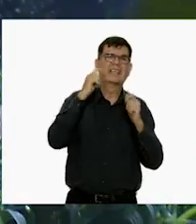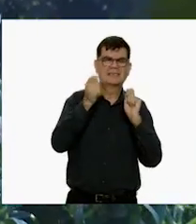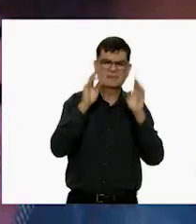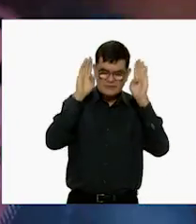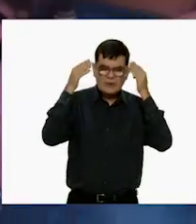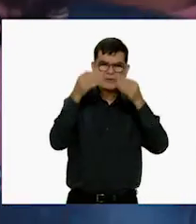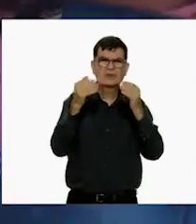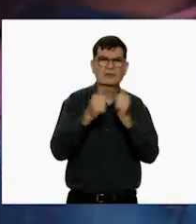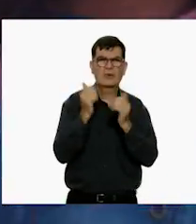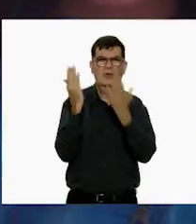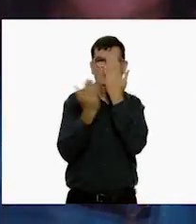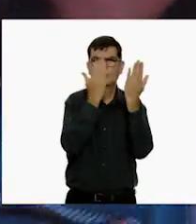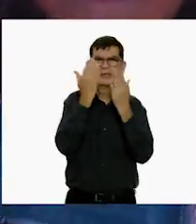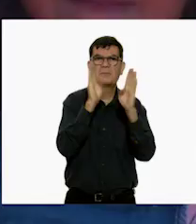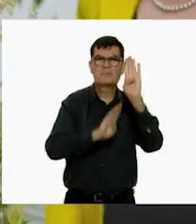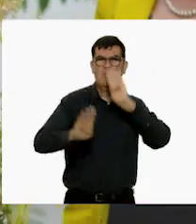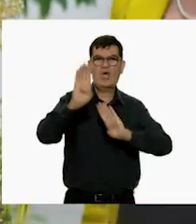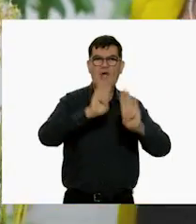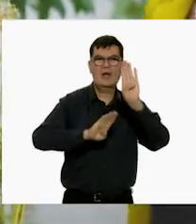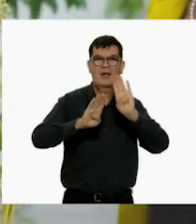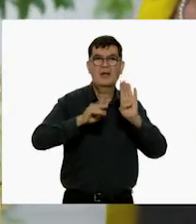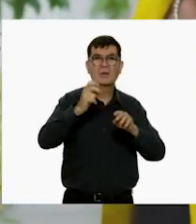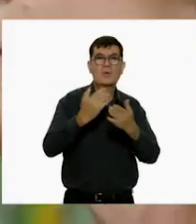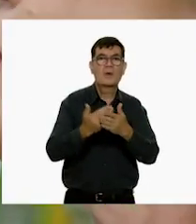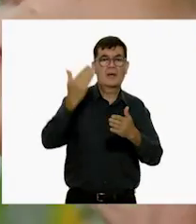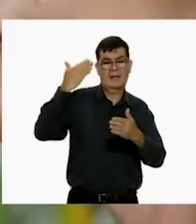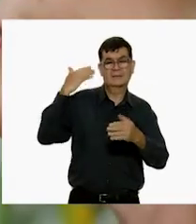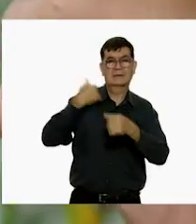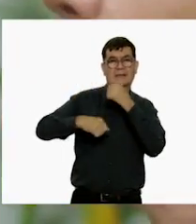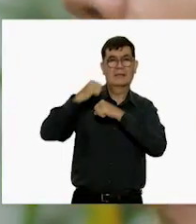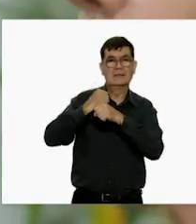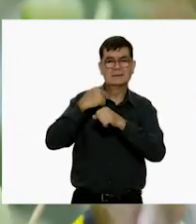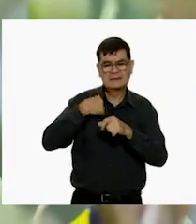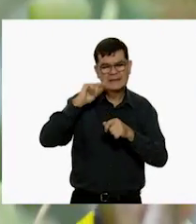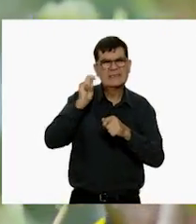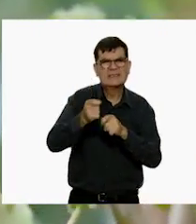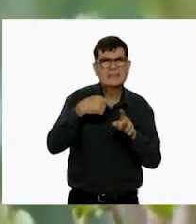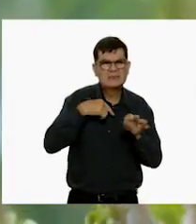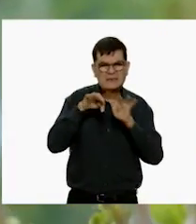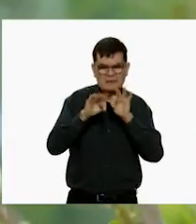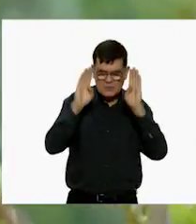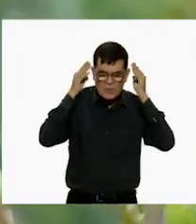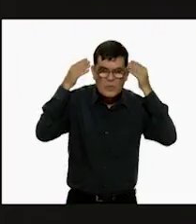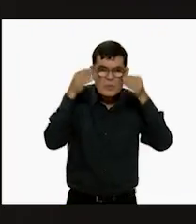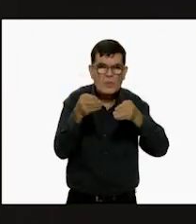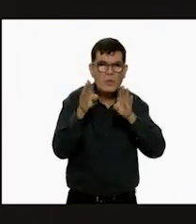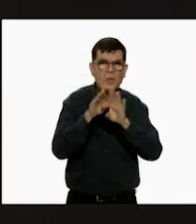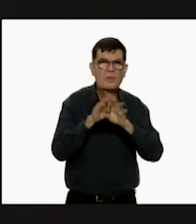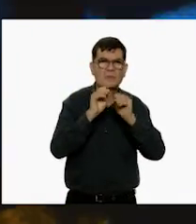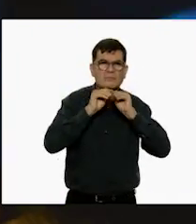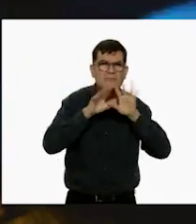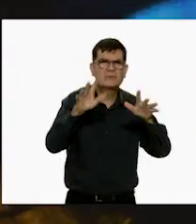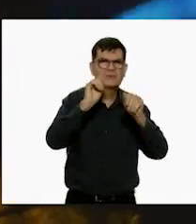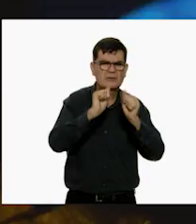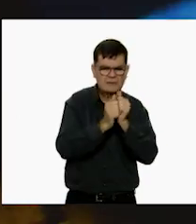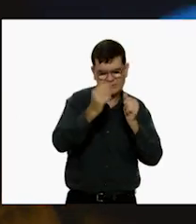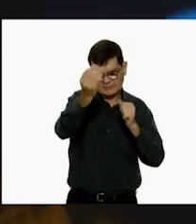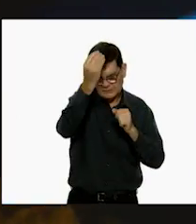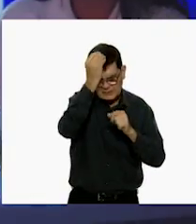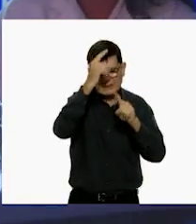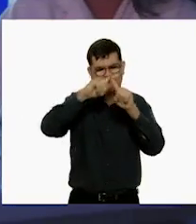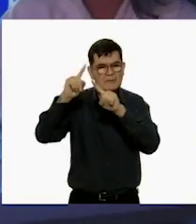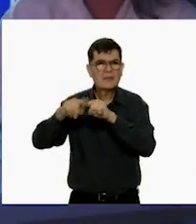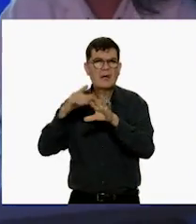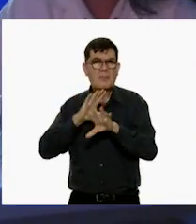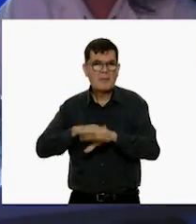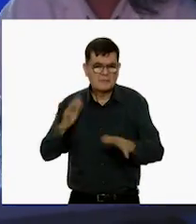estudiar biología. Desde hace unos años, decidí dedicarle mi vida a la divulgación de la ciencia para tratar